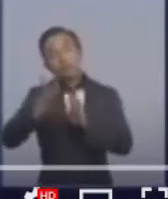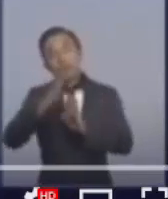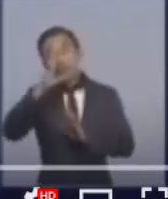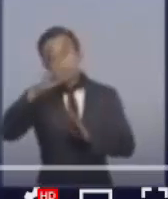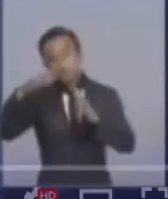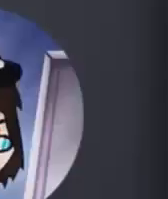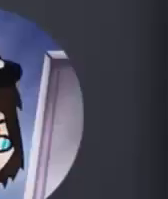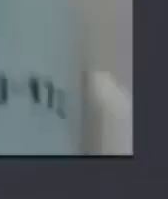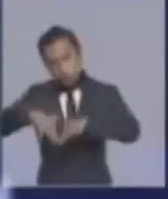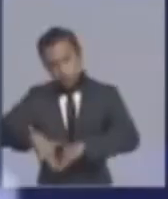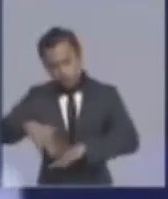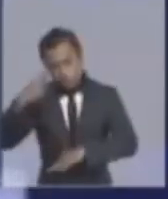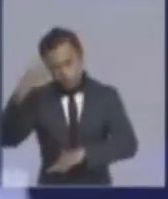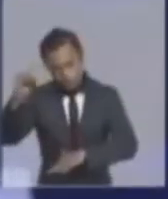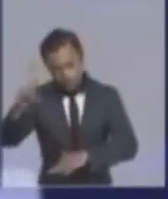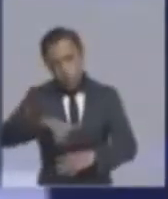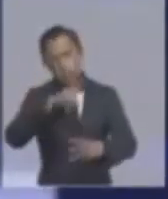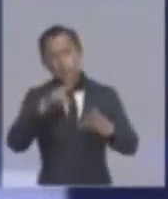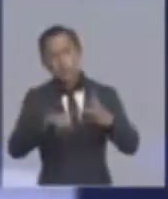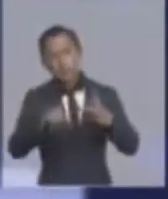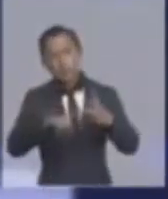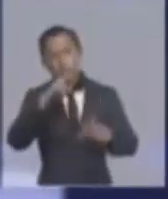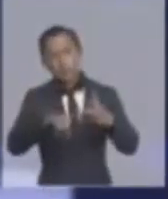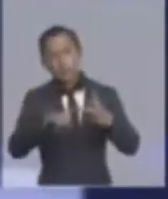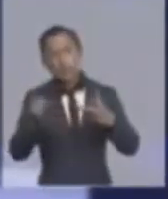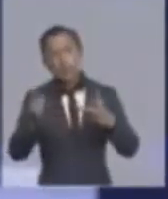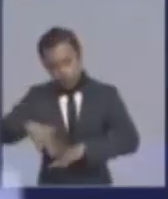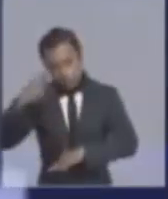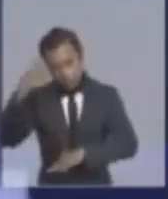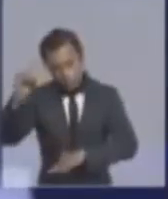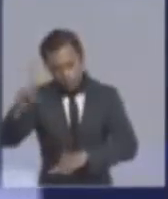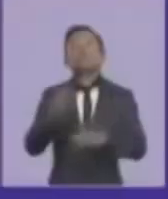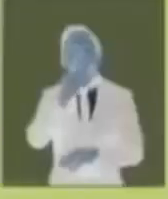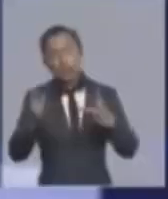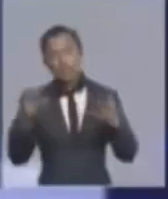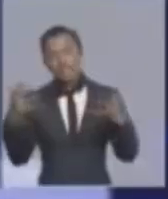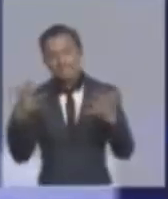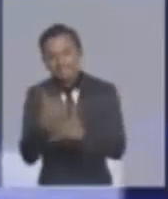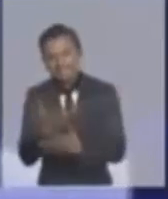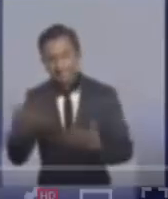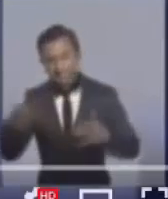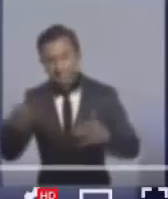La estafa maestra. 4. Y me trabó todo. A tu jefa. En 4.